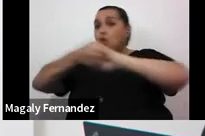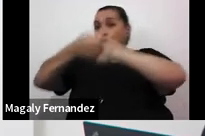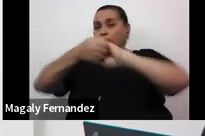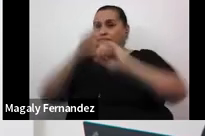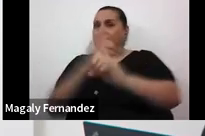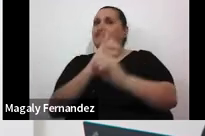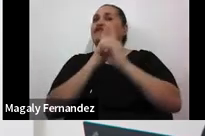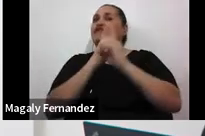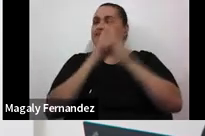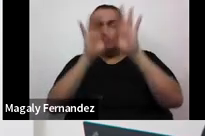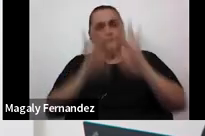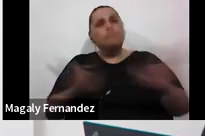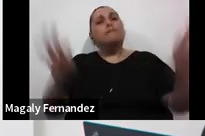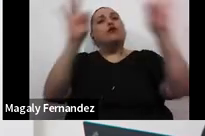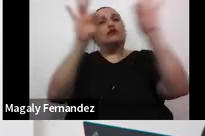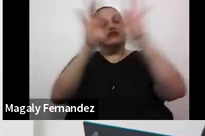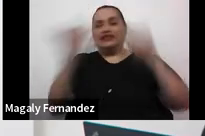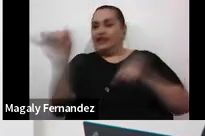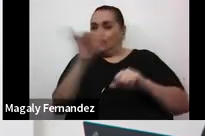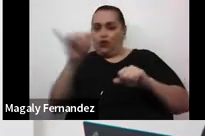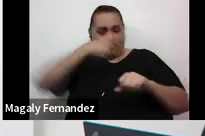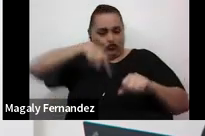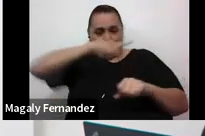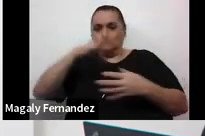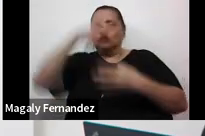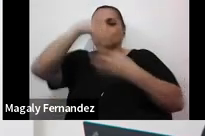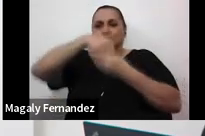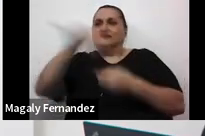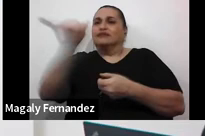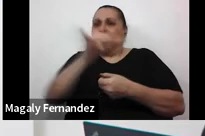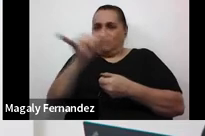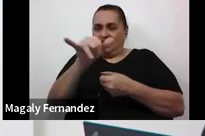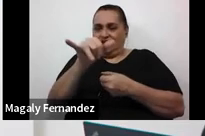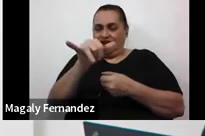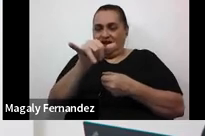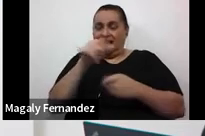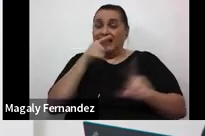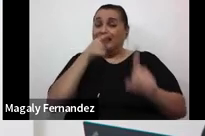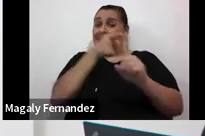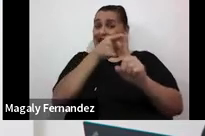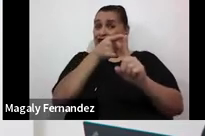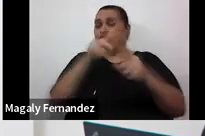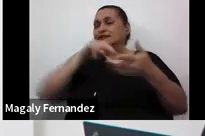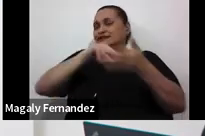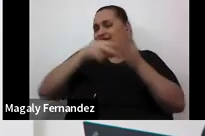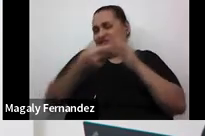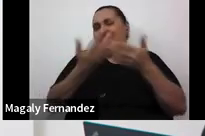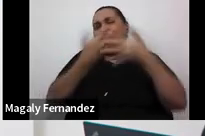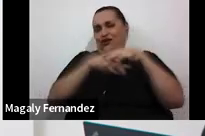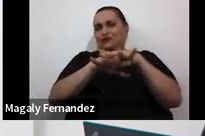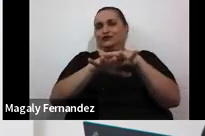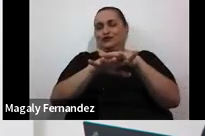es tan importante como nosotros estar ahí también por qué Porque de eso trata la inclusión entonces